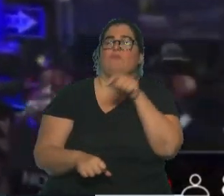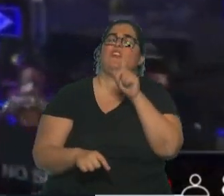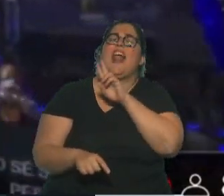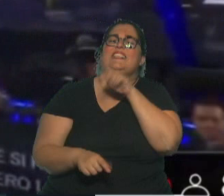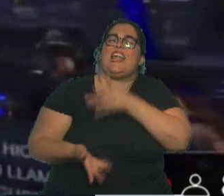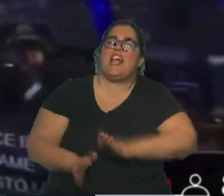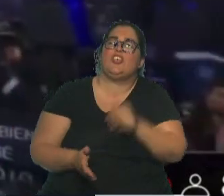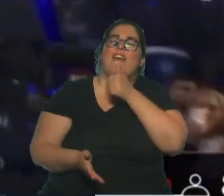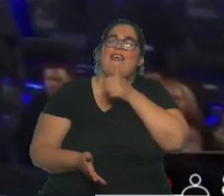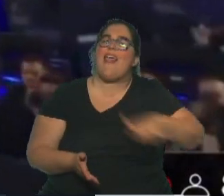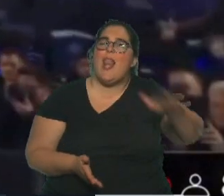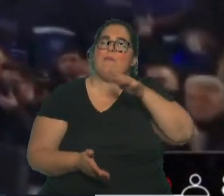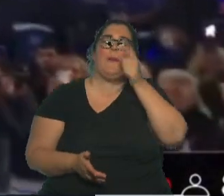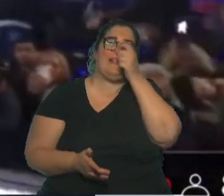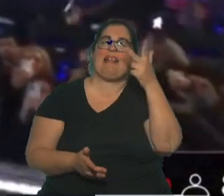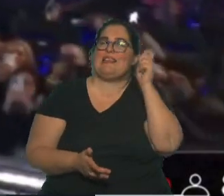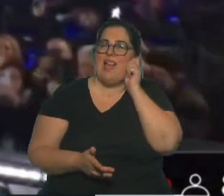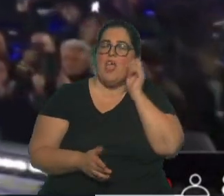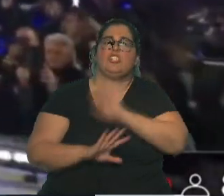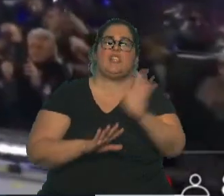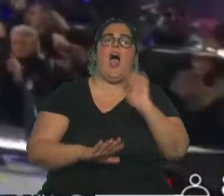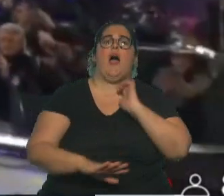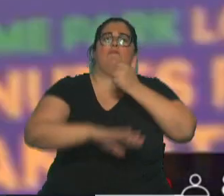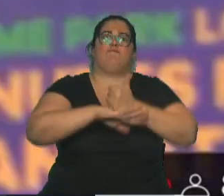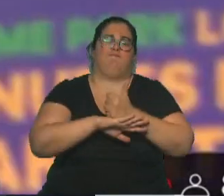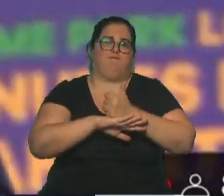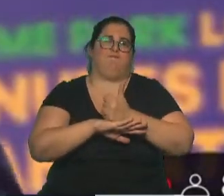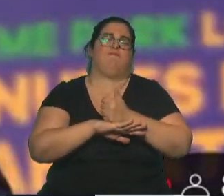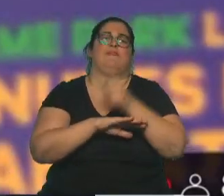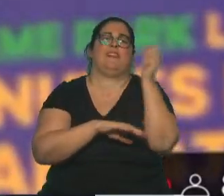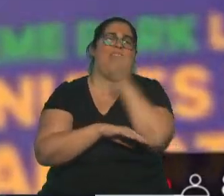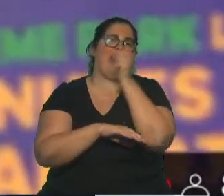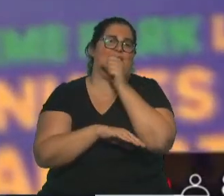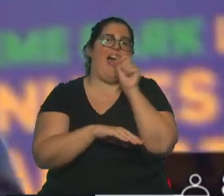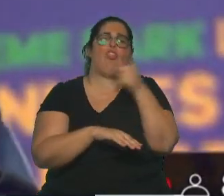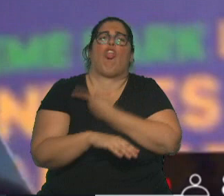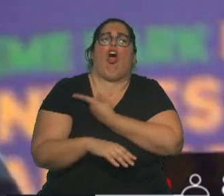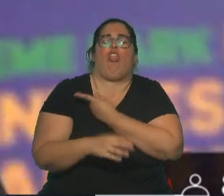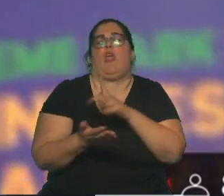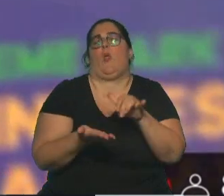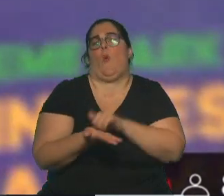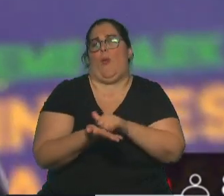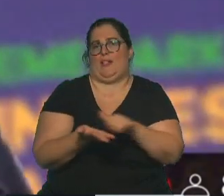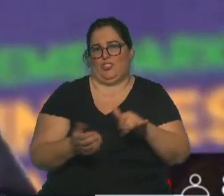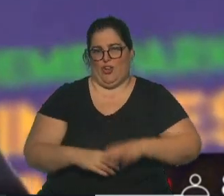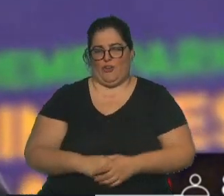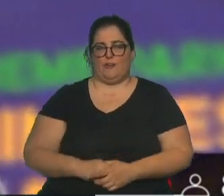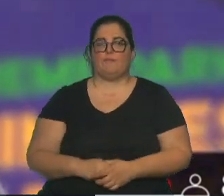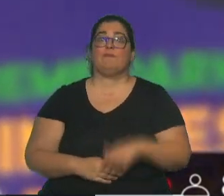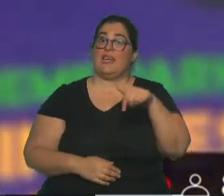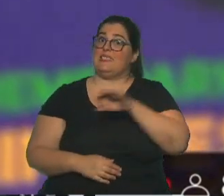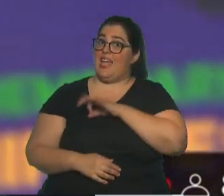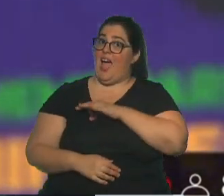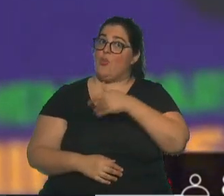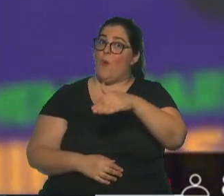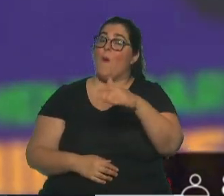solo 23 años, recibió el 2024 cantando en Nueva York. Y este año va a llenar varios